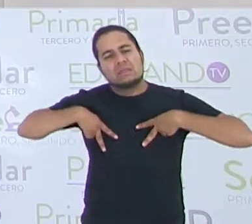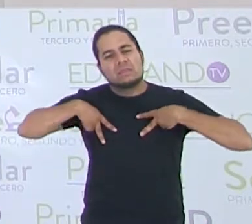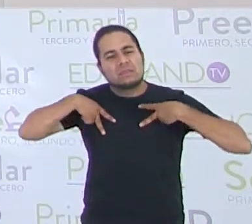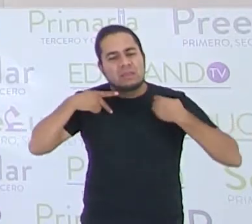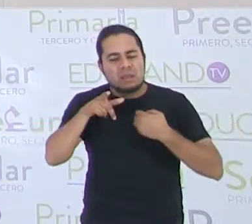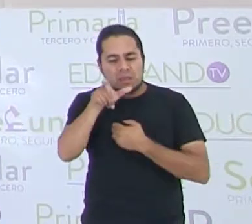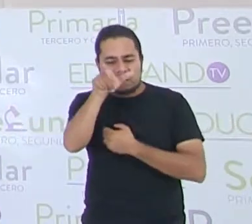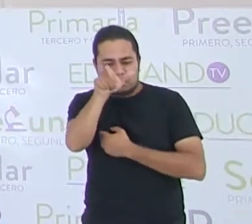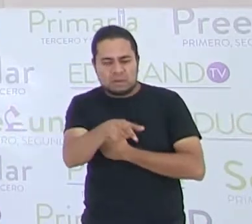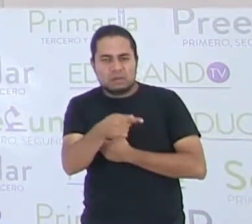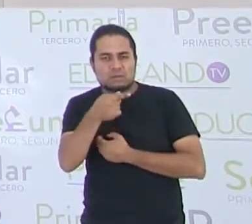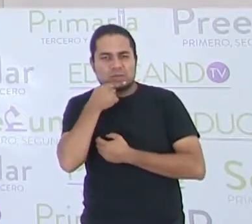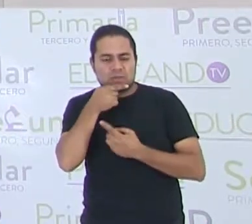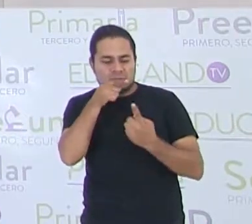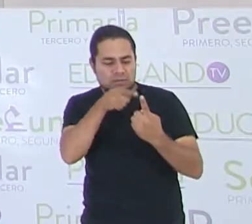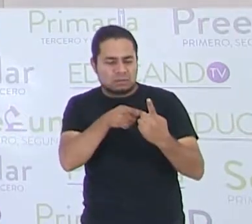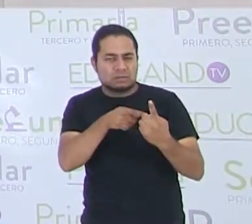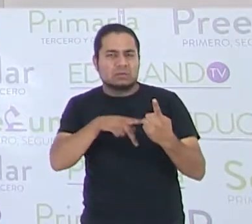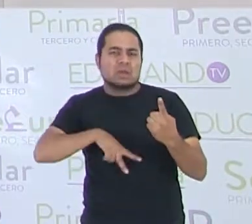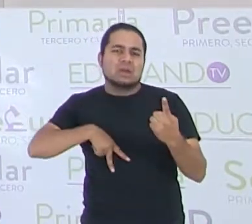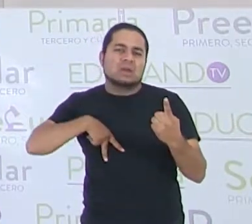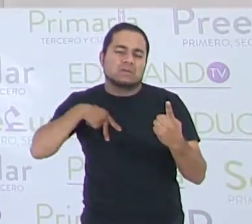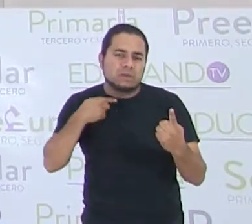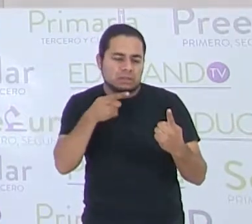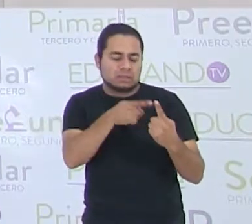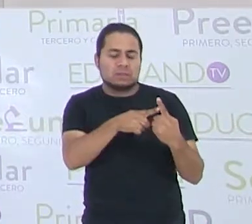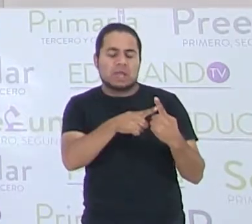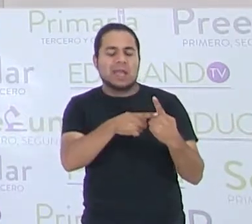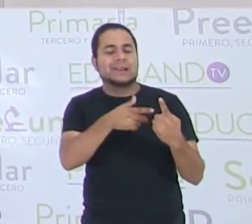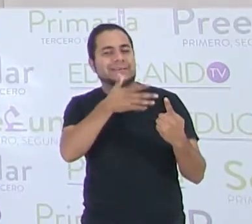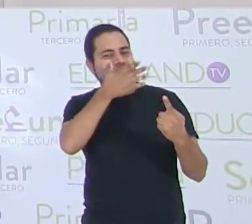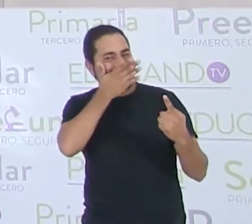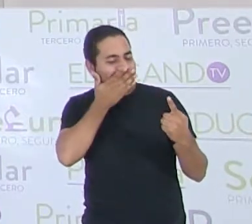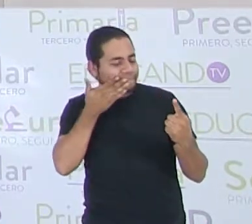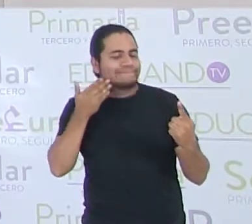que es un niño agradable,